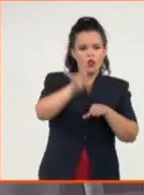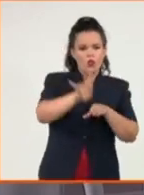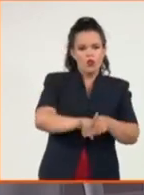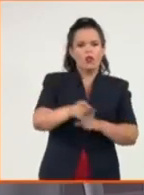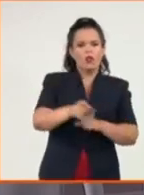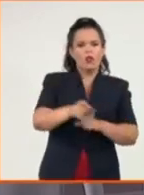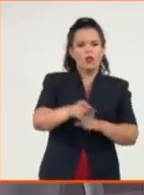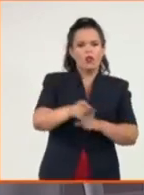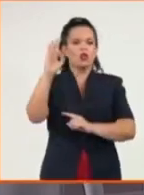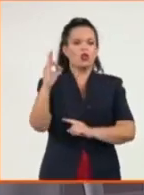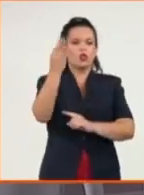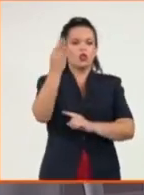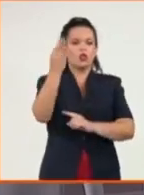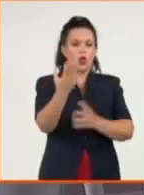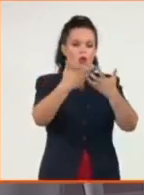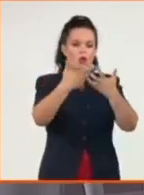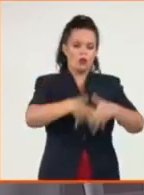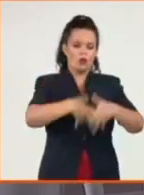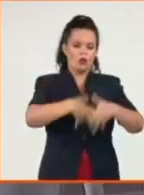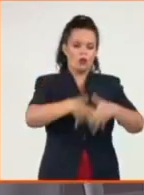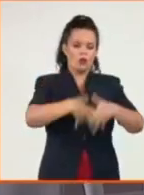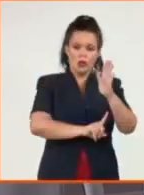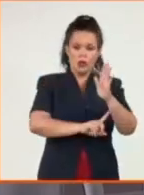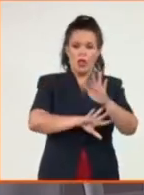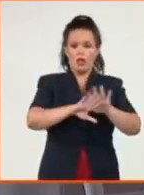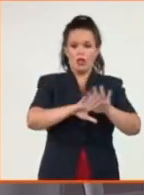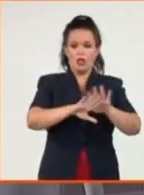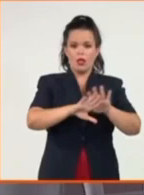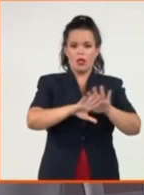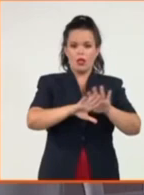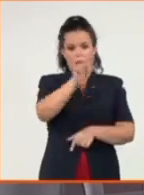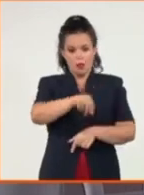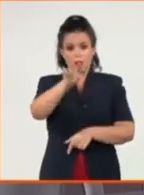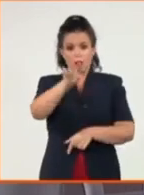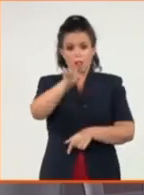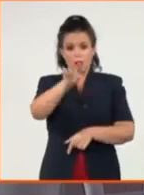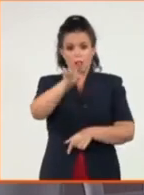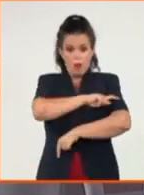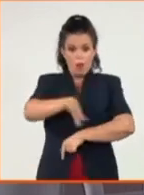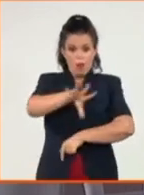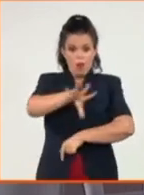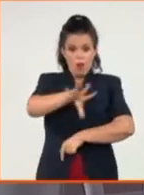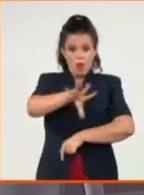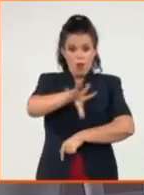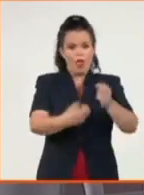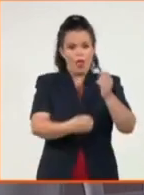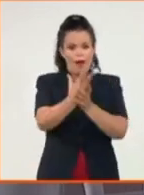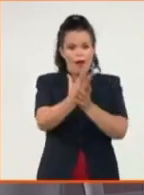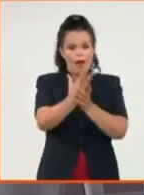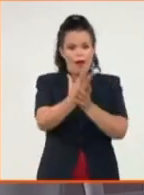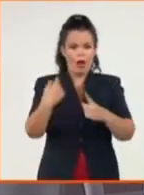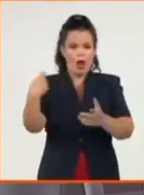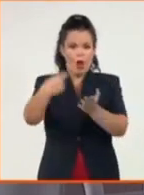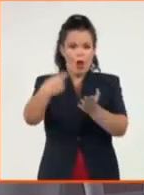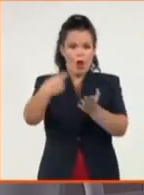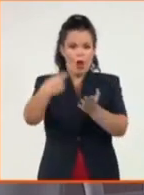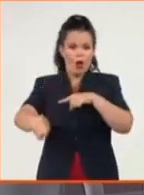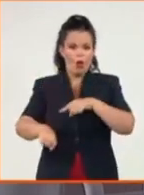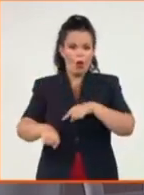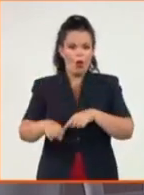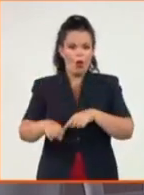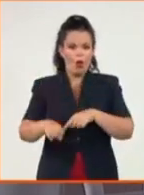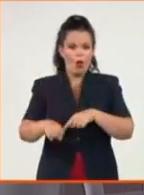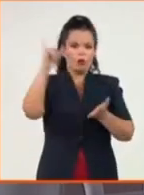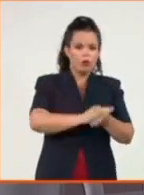comercial de estos sistemas de sus partes y piezas estos sistemas tienen un grupo de requisito estas resoluciones tienen un grupo de requisitos que